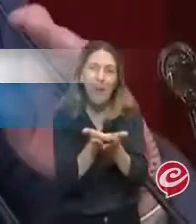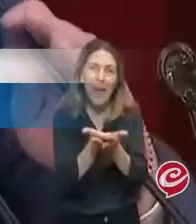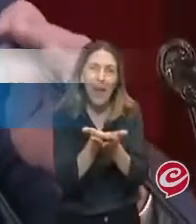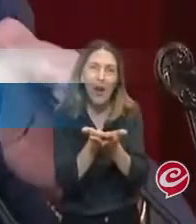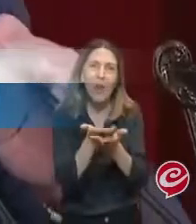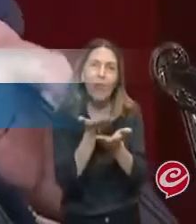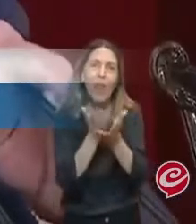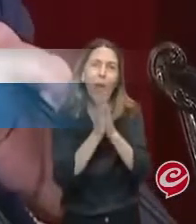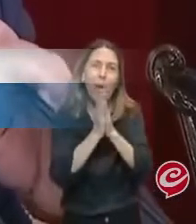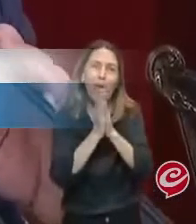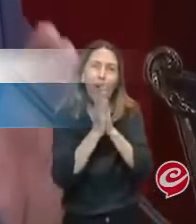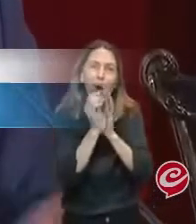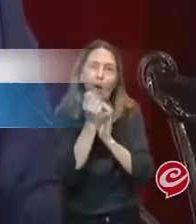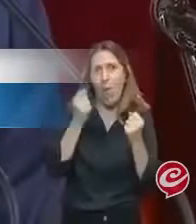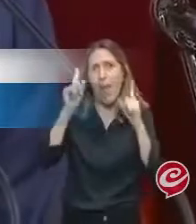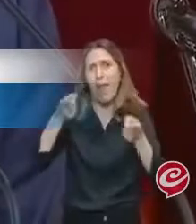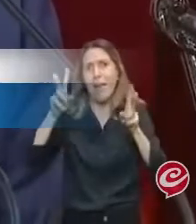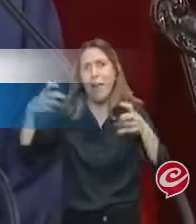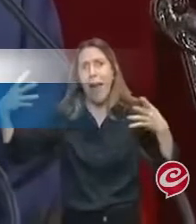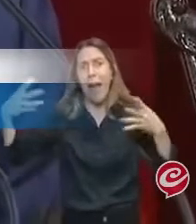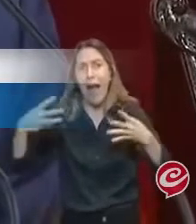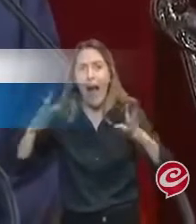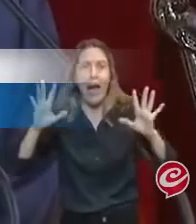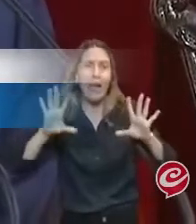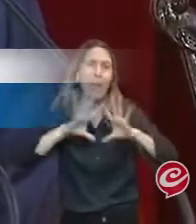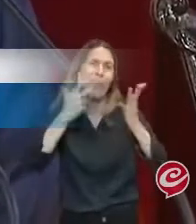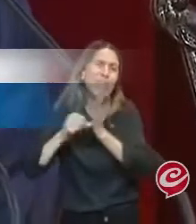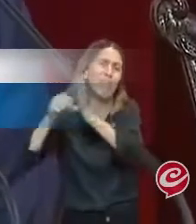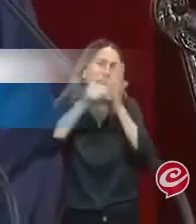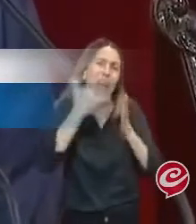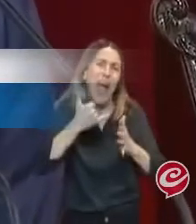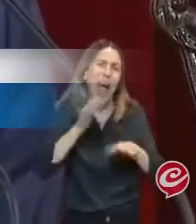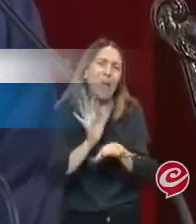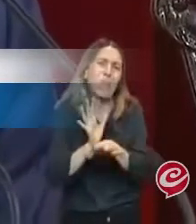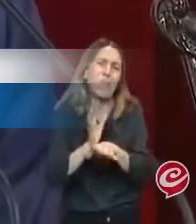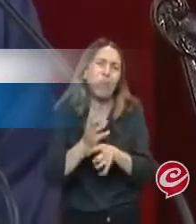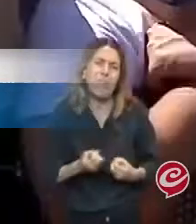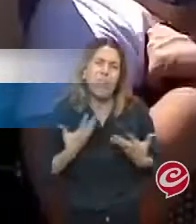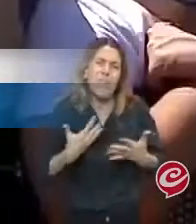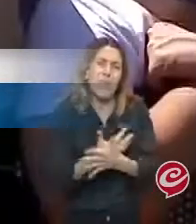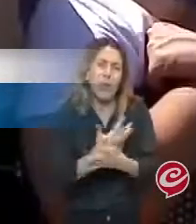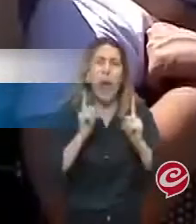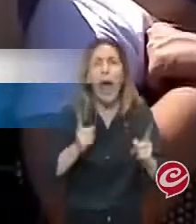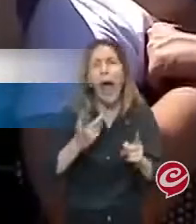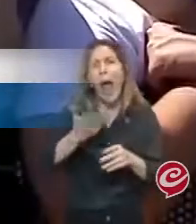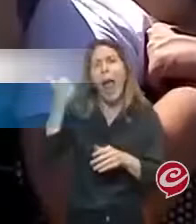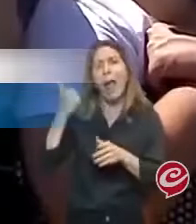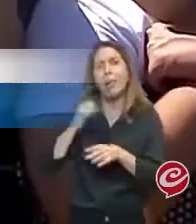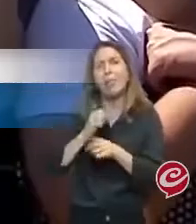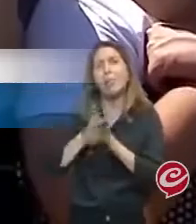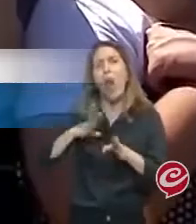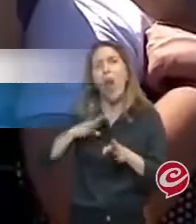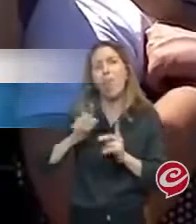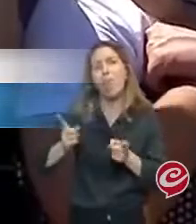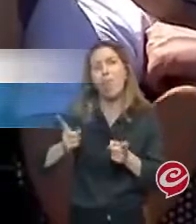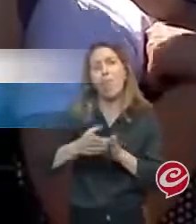macrismo, y parece que se queda corto. Yo creo que lo que nosotros tenemos que defender es,